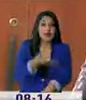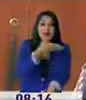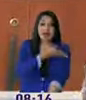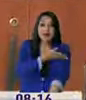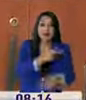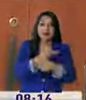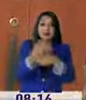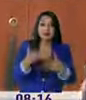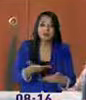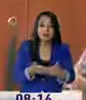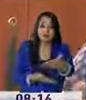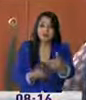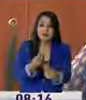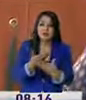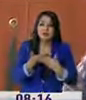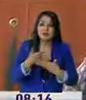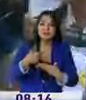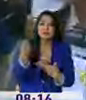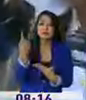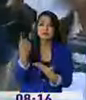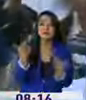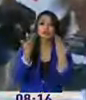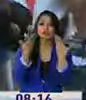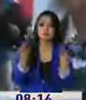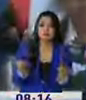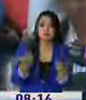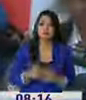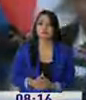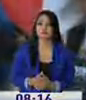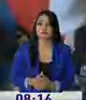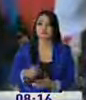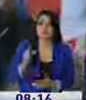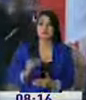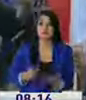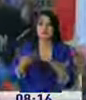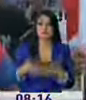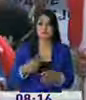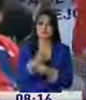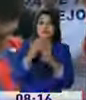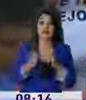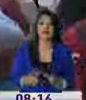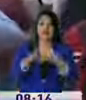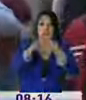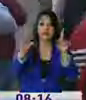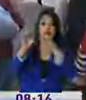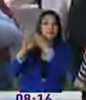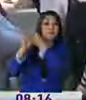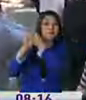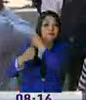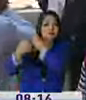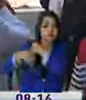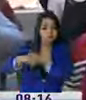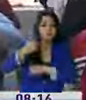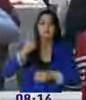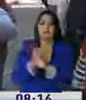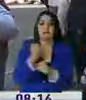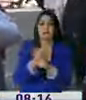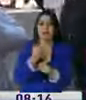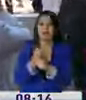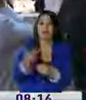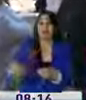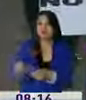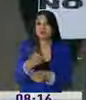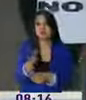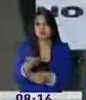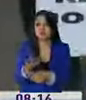concejal el informe previo para enterarte. Después de conocer estos detalles, los trabajadores de Maceo indicaron que continuarán trabajando con su escasez de maquinaria